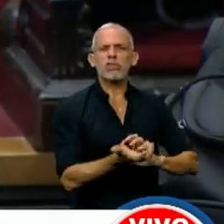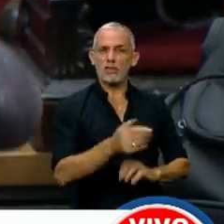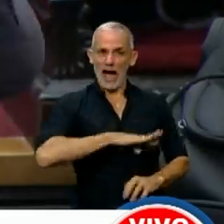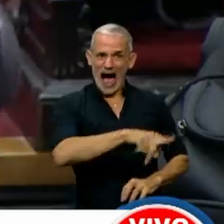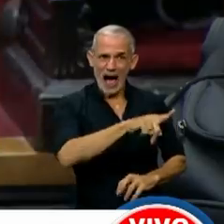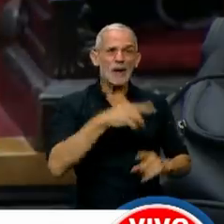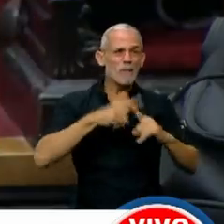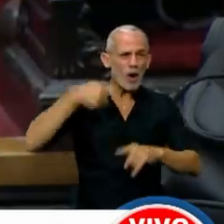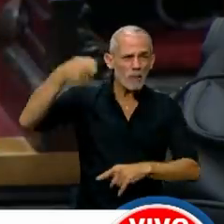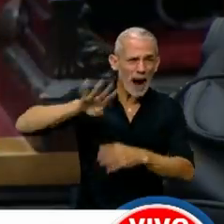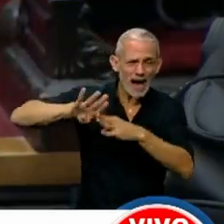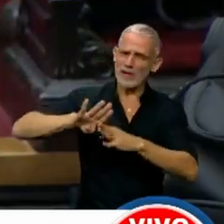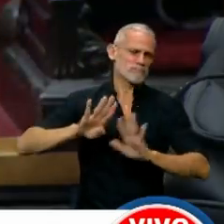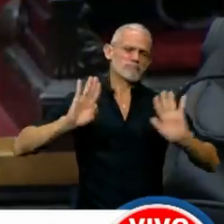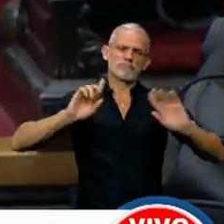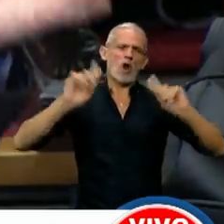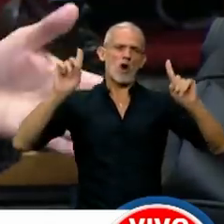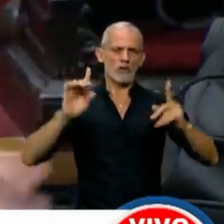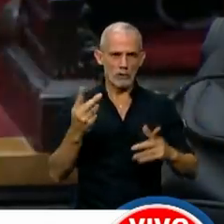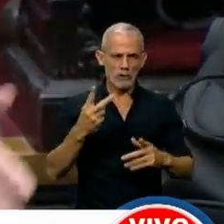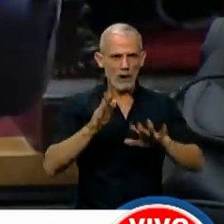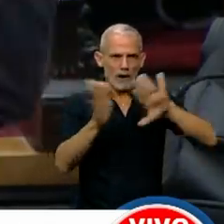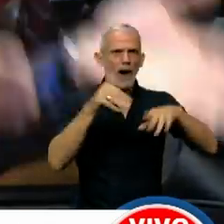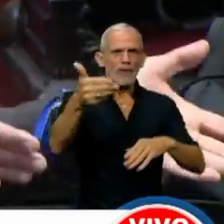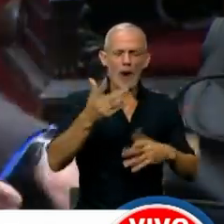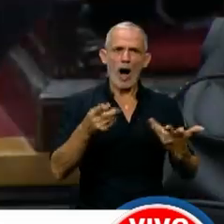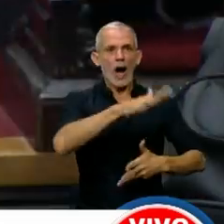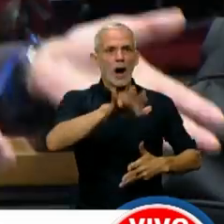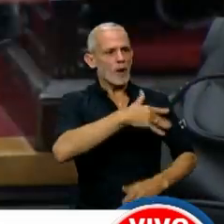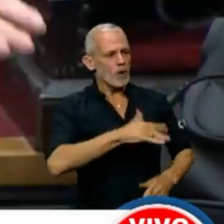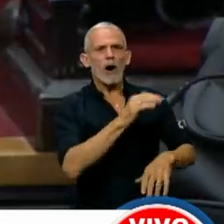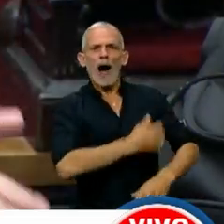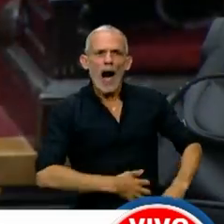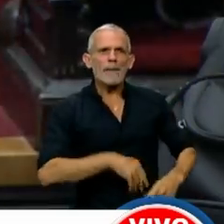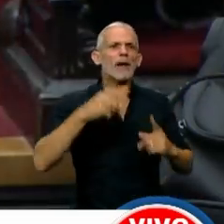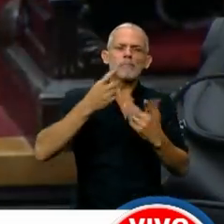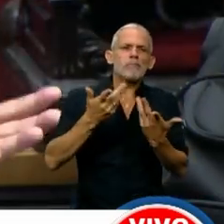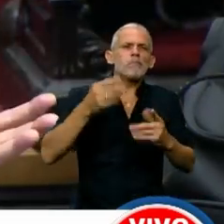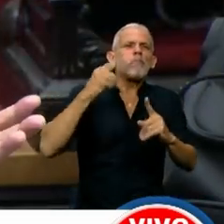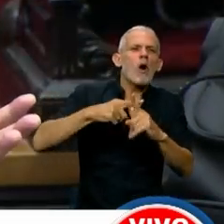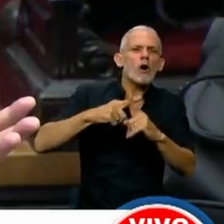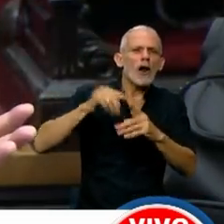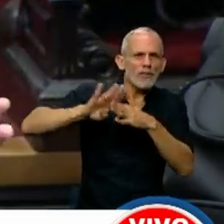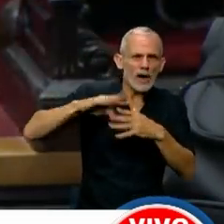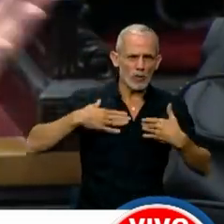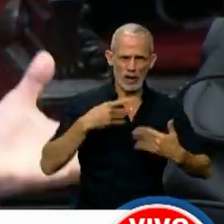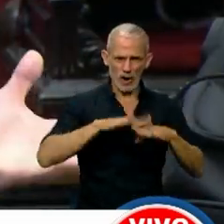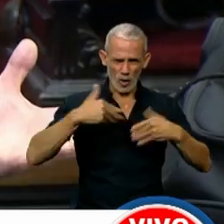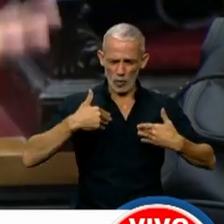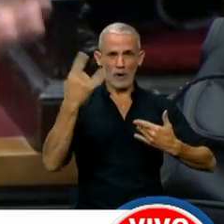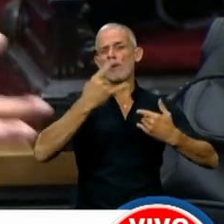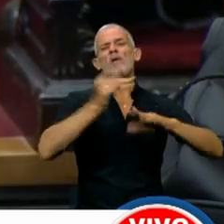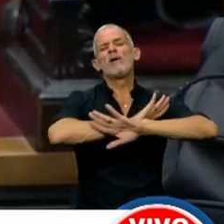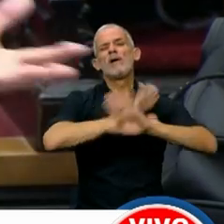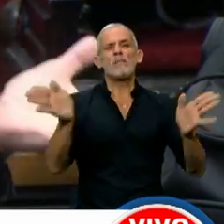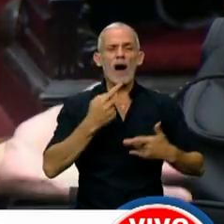hambre por pagar la deuda del fbi dos minutos después nos dicen que el pueblo pasa hambre por culpa de la deuda que dejamos nosotros qué quedamos muchachos paren de mentir